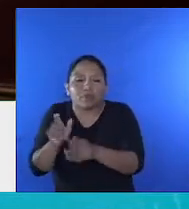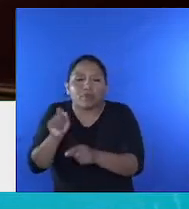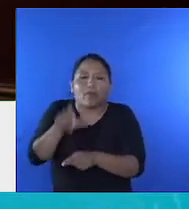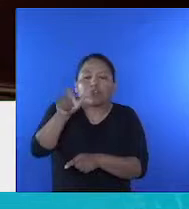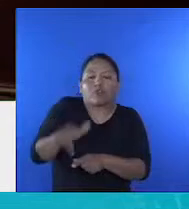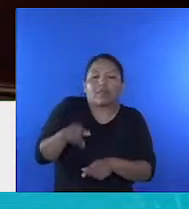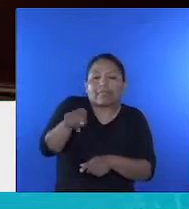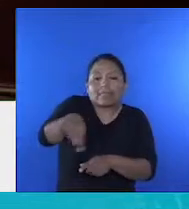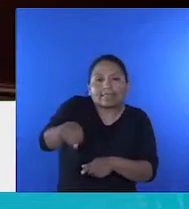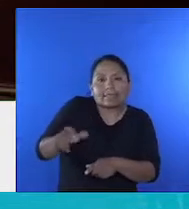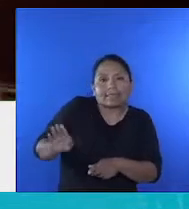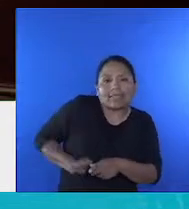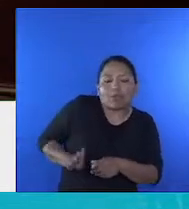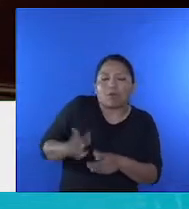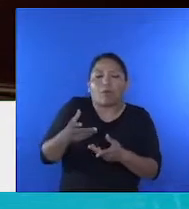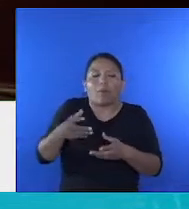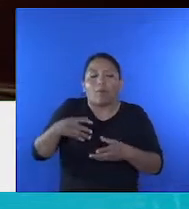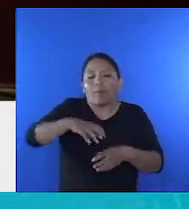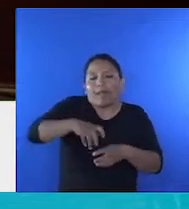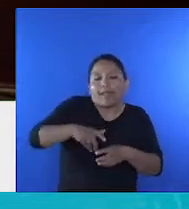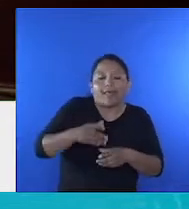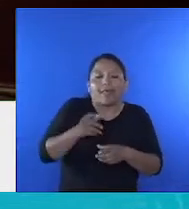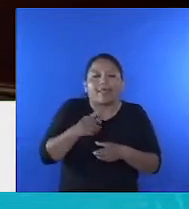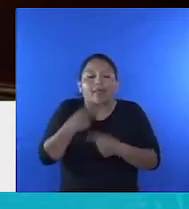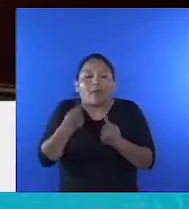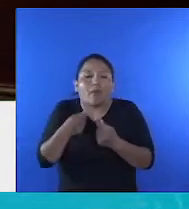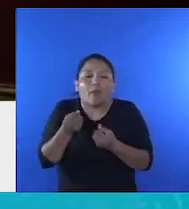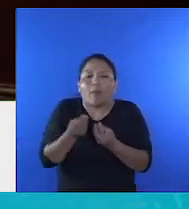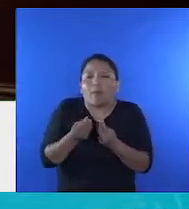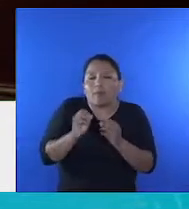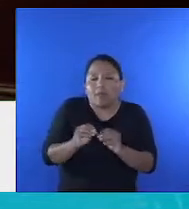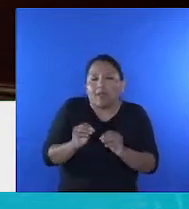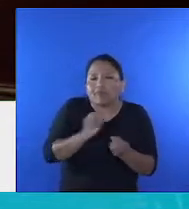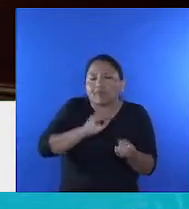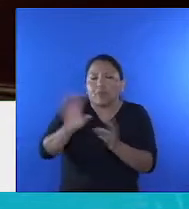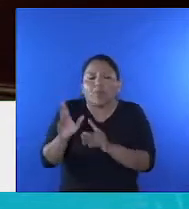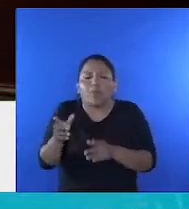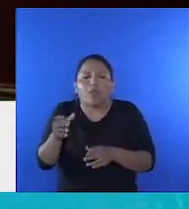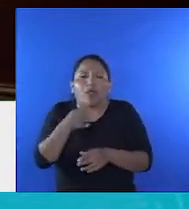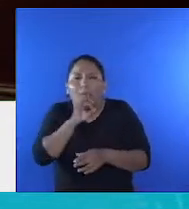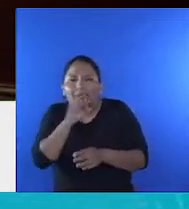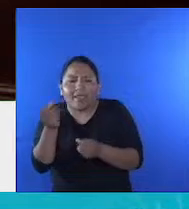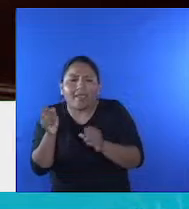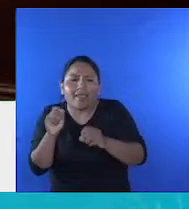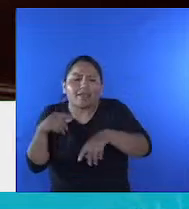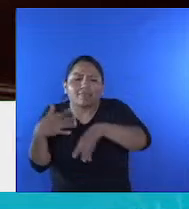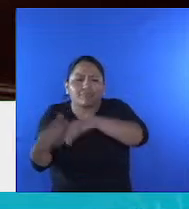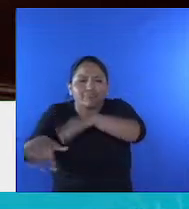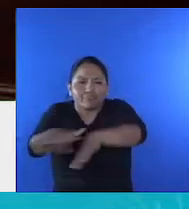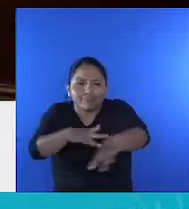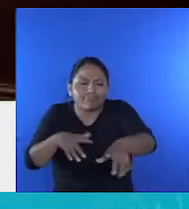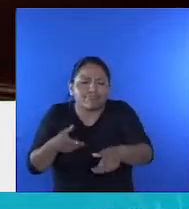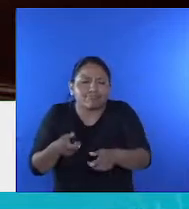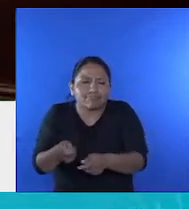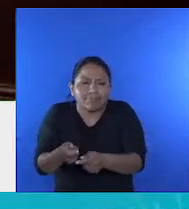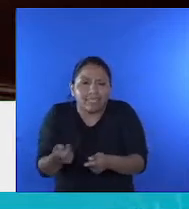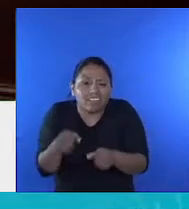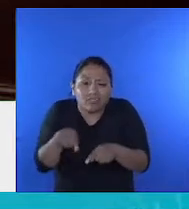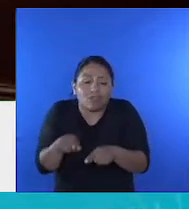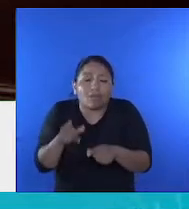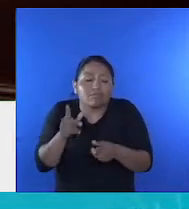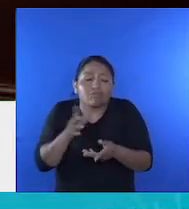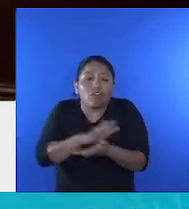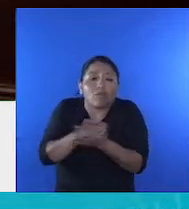si tomaban una lata de durazno, si revolvían la basura, si mataban una oveja de las miles que circulaban en Malvinas, la respuesta era la